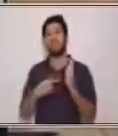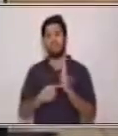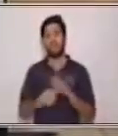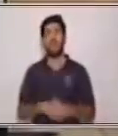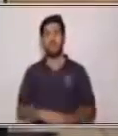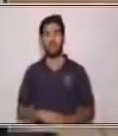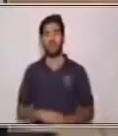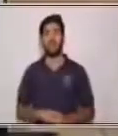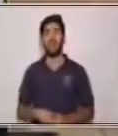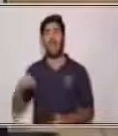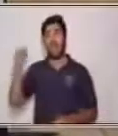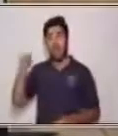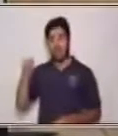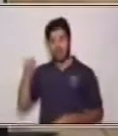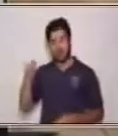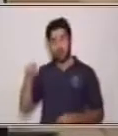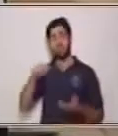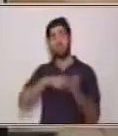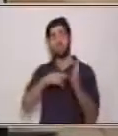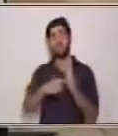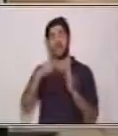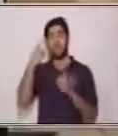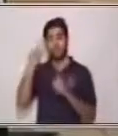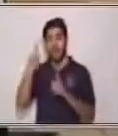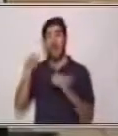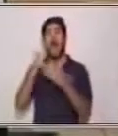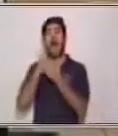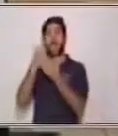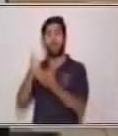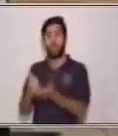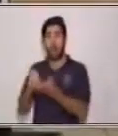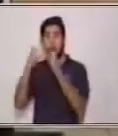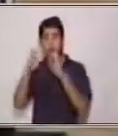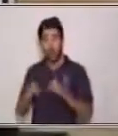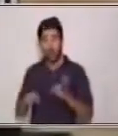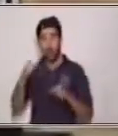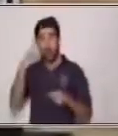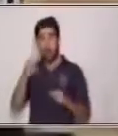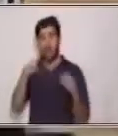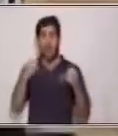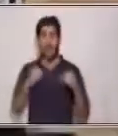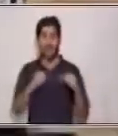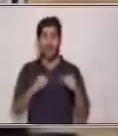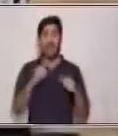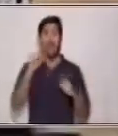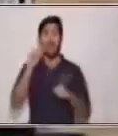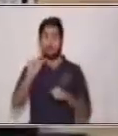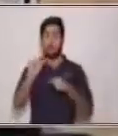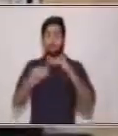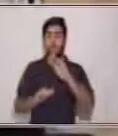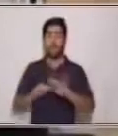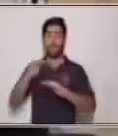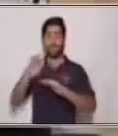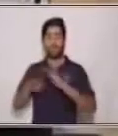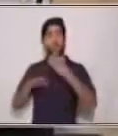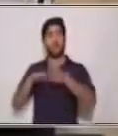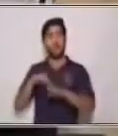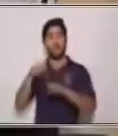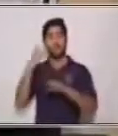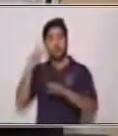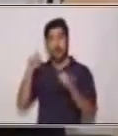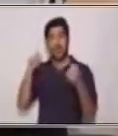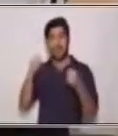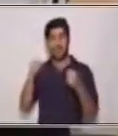Estos dirigen al lector en la secuencia de pasos o actividades necesarias para llevar a cabo una acción